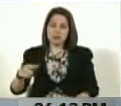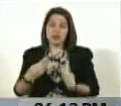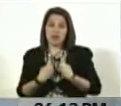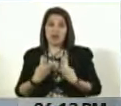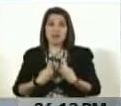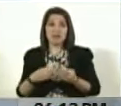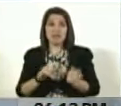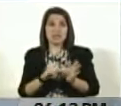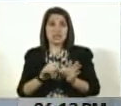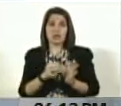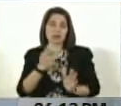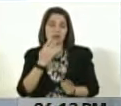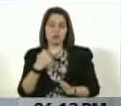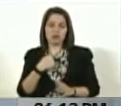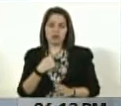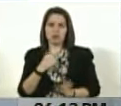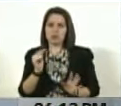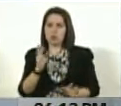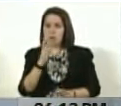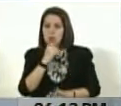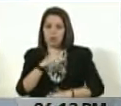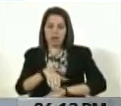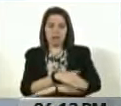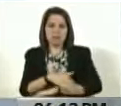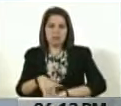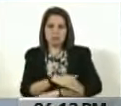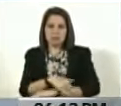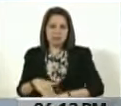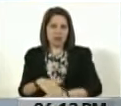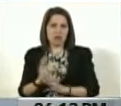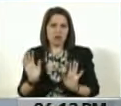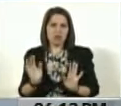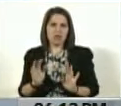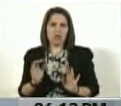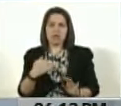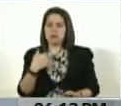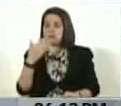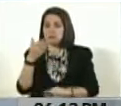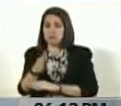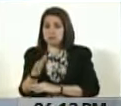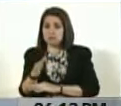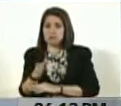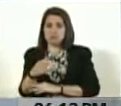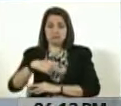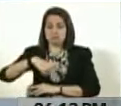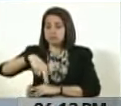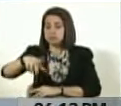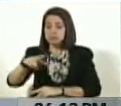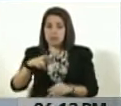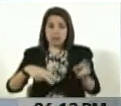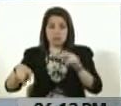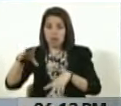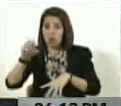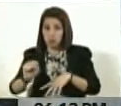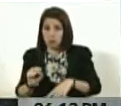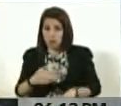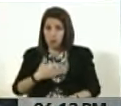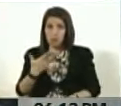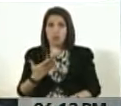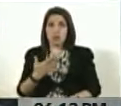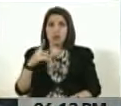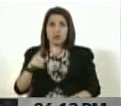allí. Si yo, por ejemplo, no soy de la avenida de la parroquia Altagracia y quiero ir a comprar pan, ¿puedo hacerlo?